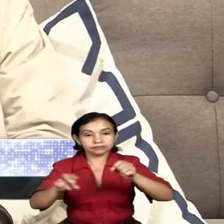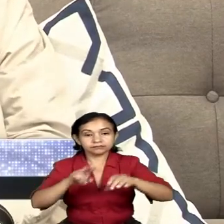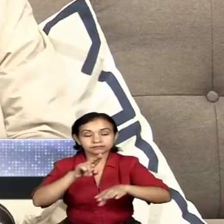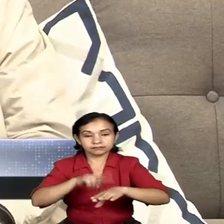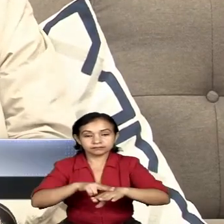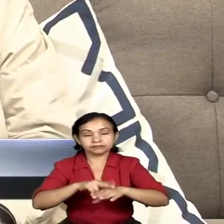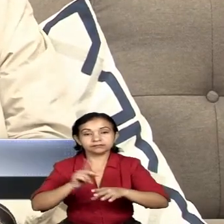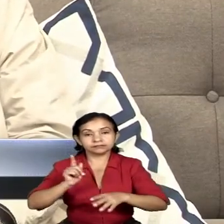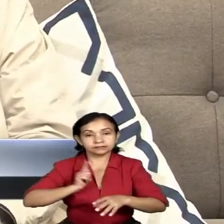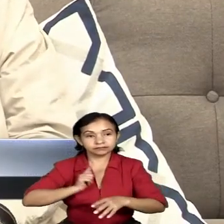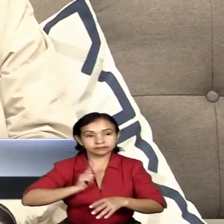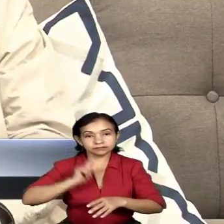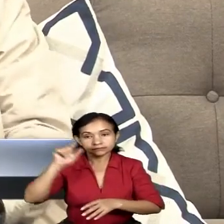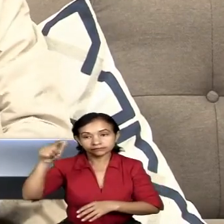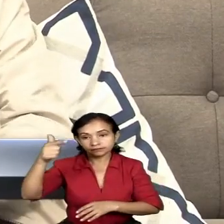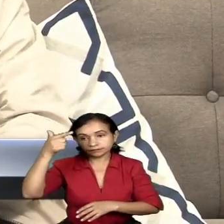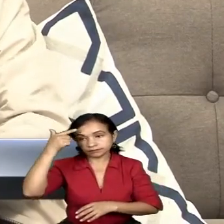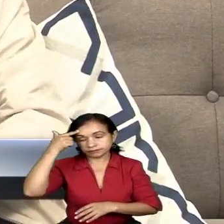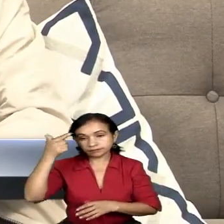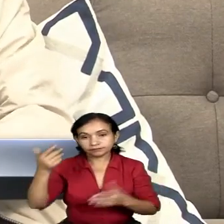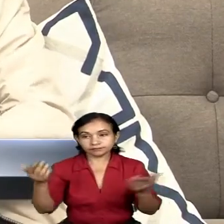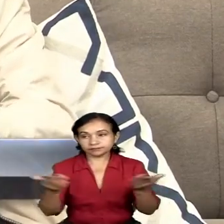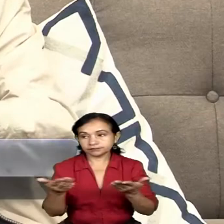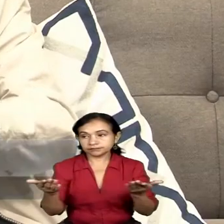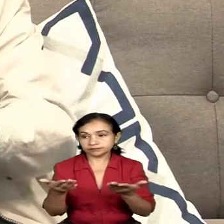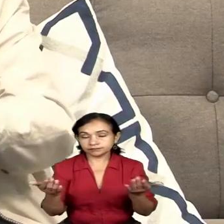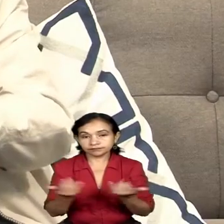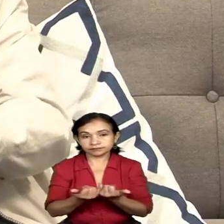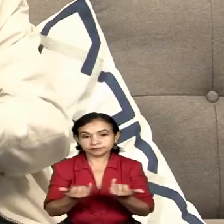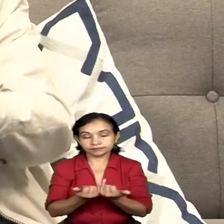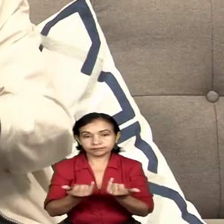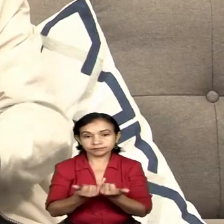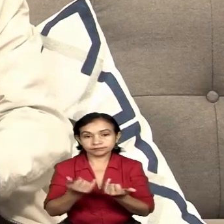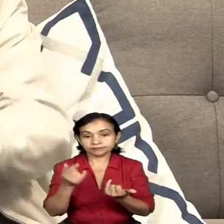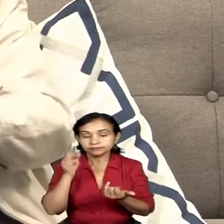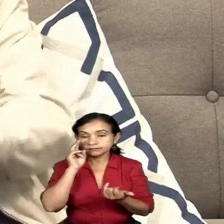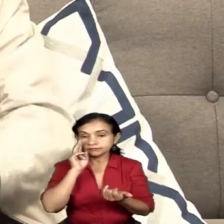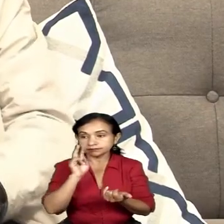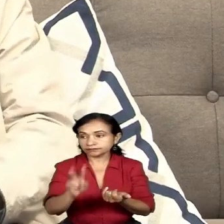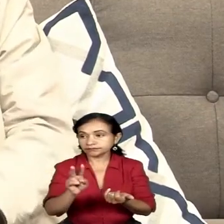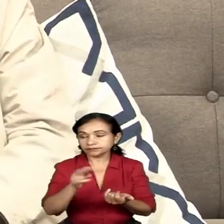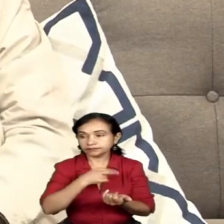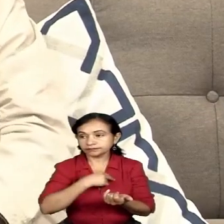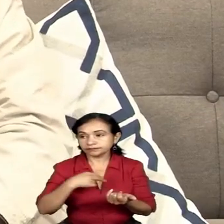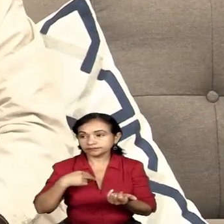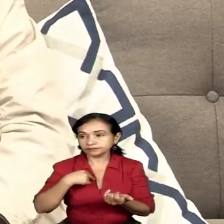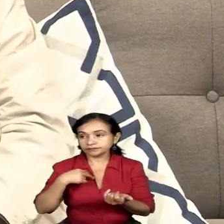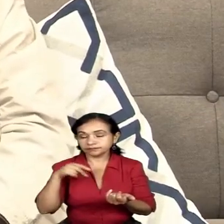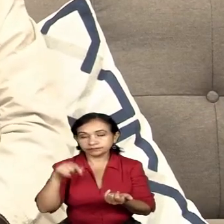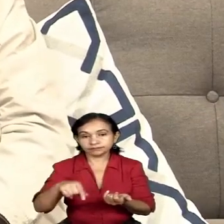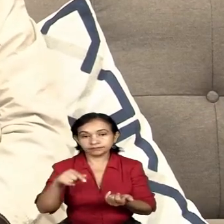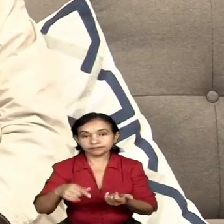gobernar. Y es que precisamente... Y ahí está lo que estamos sucediendo ahorita.